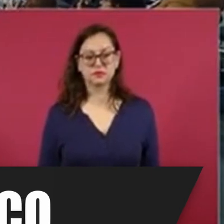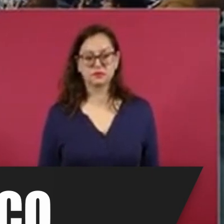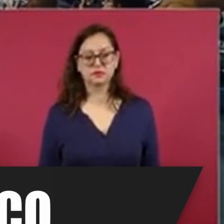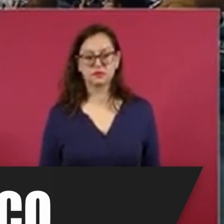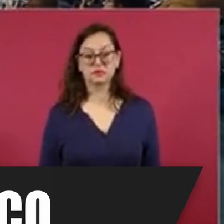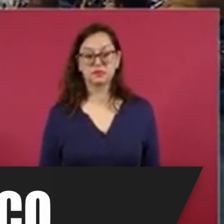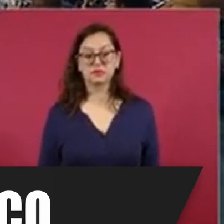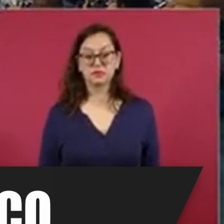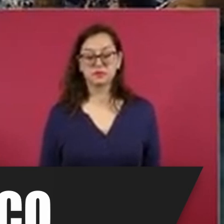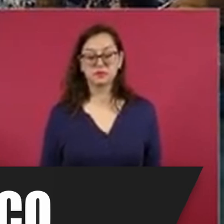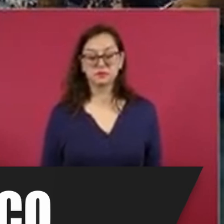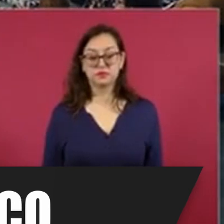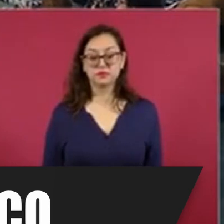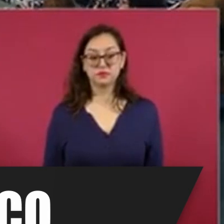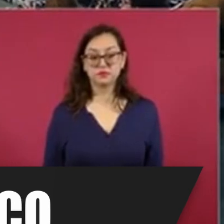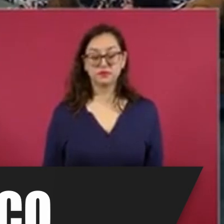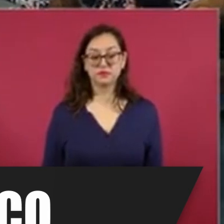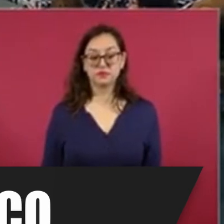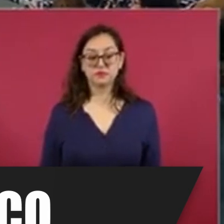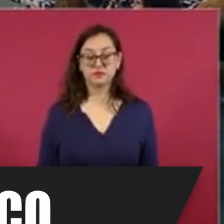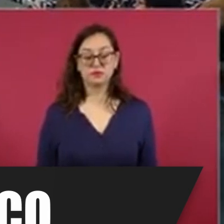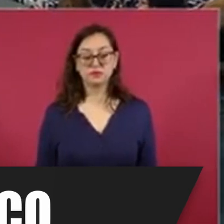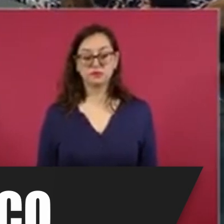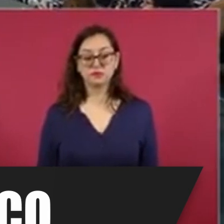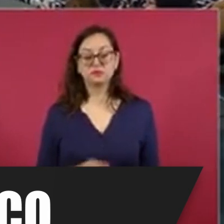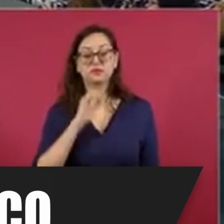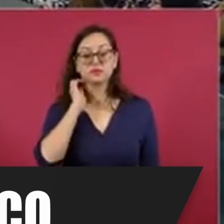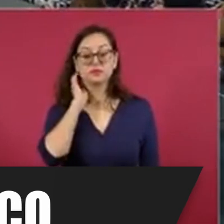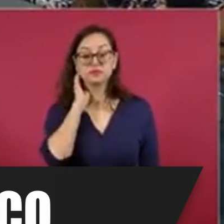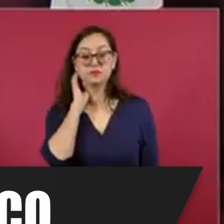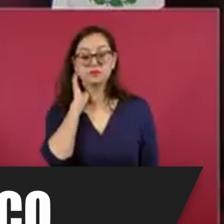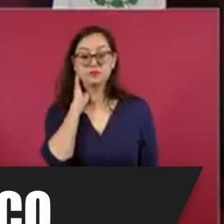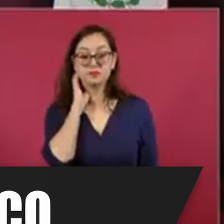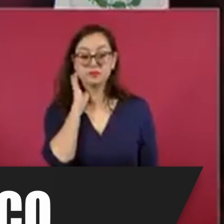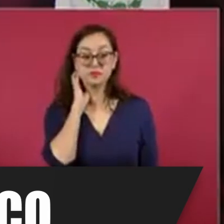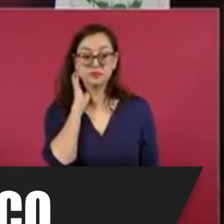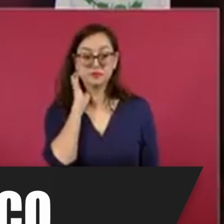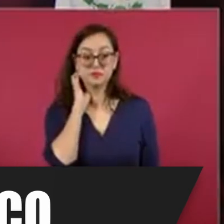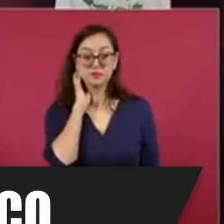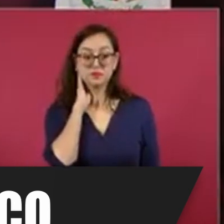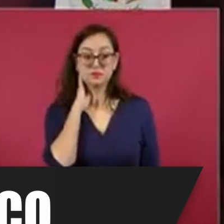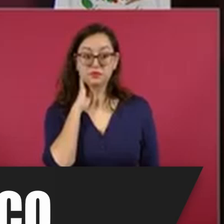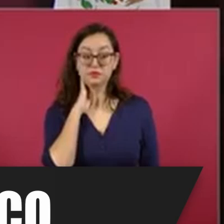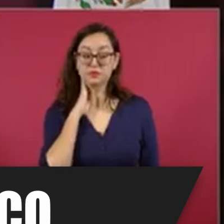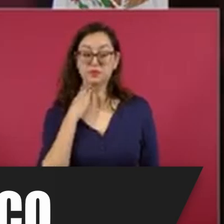Ah, bueno, excluyen a Rey y a España truena.